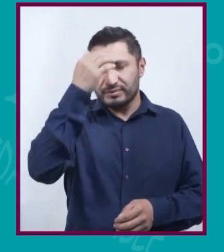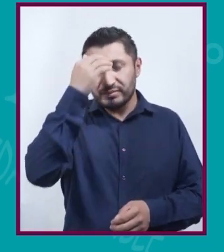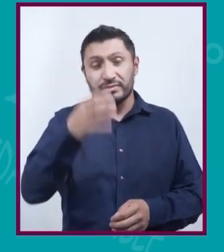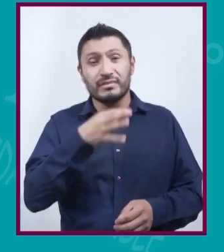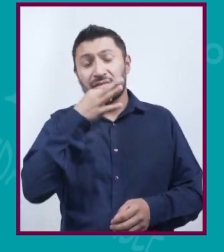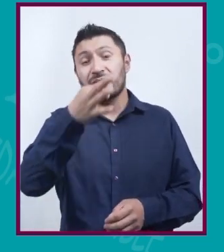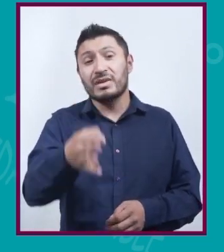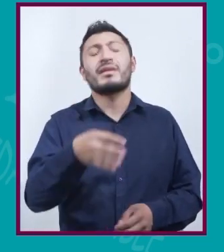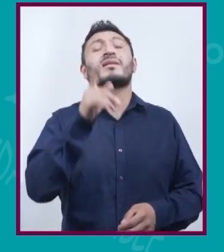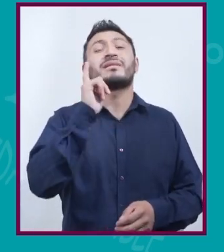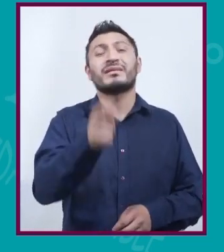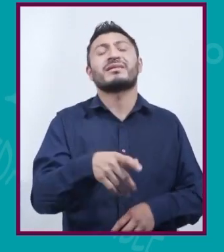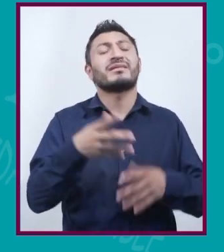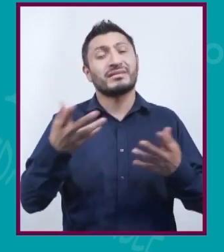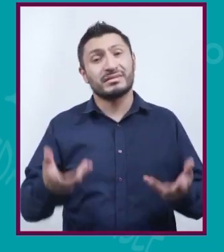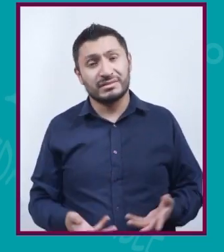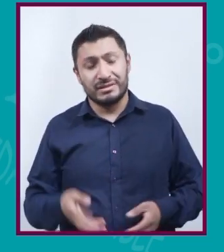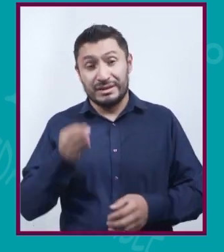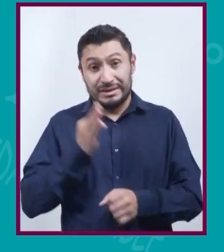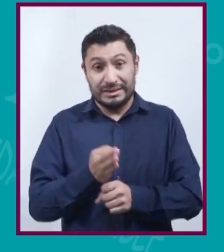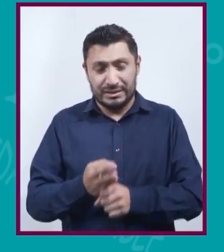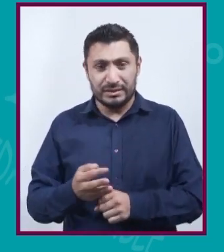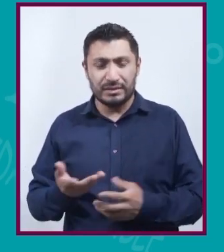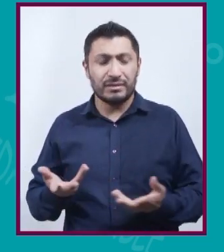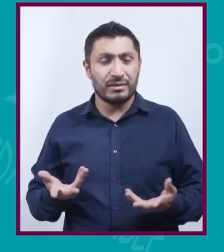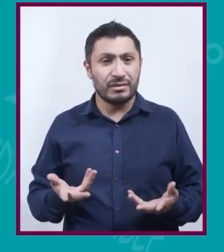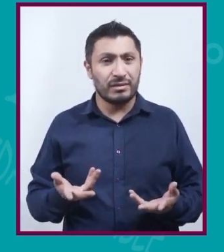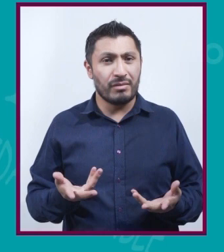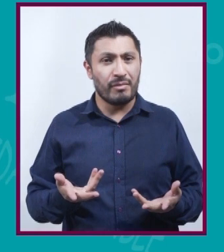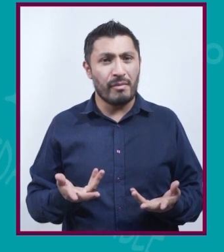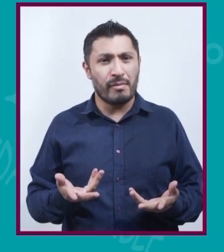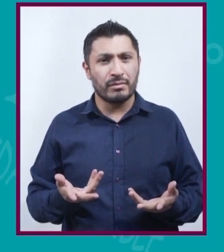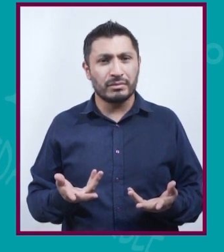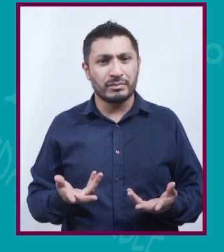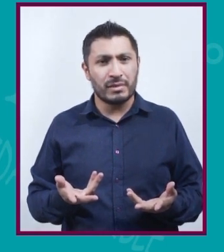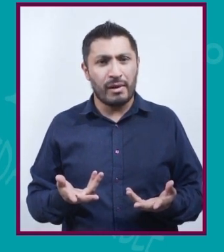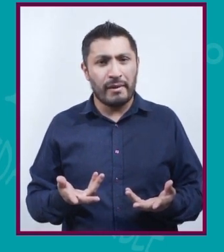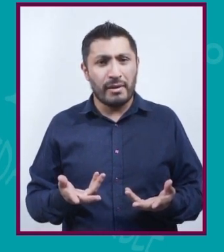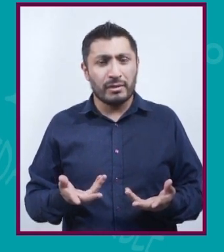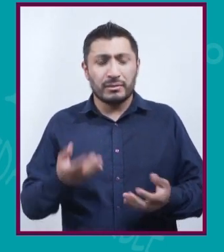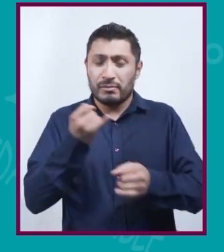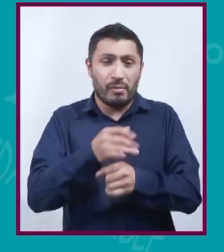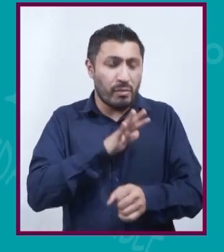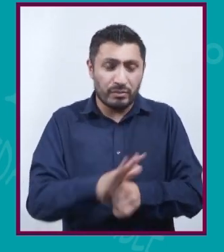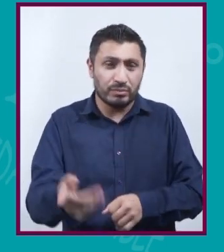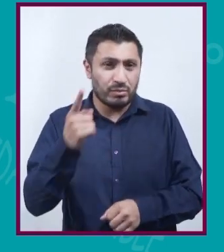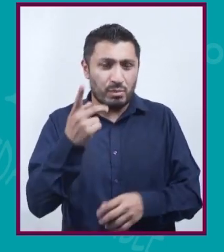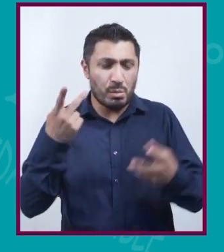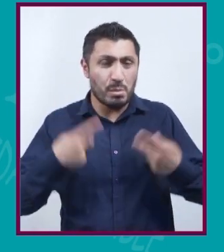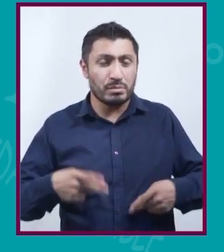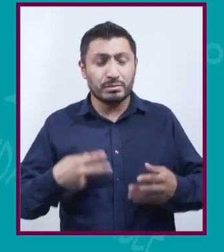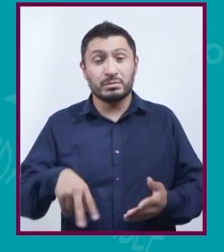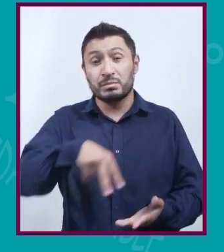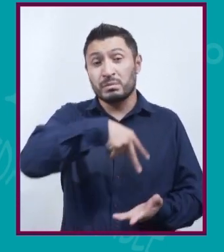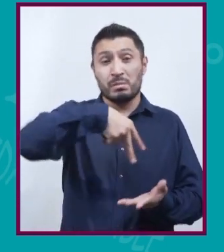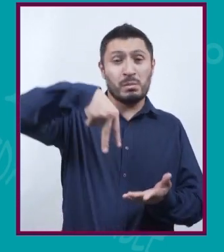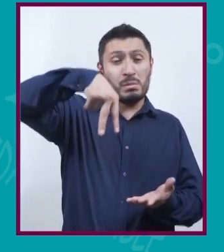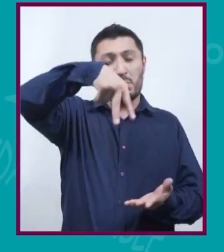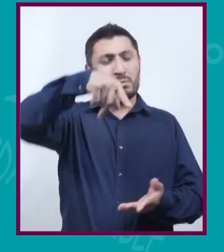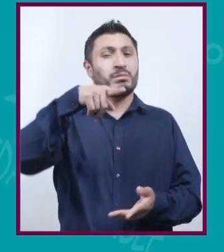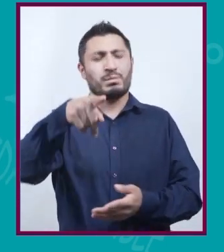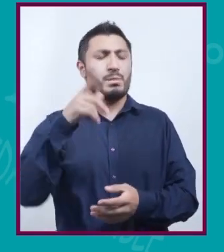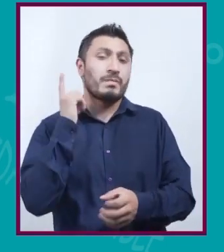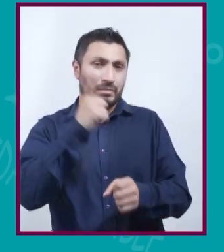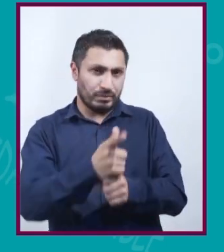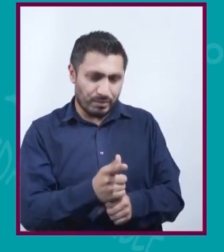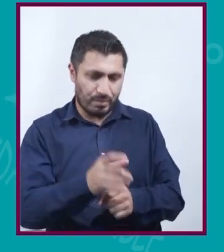base de tu conocimiento. Si tu conocimiento te indica que hasta ahora no es físicamente imposible que una persona levite